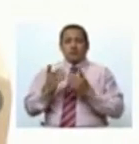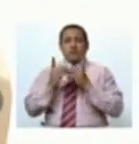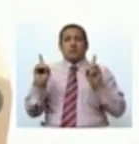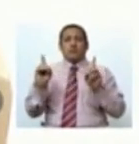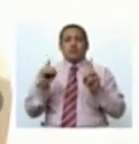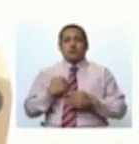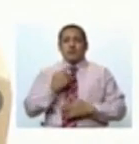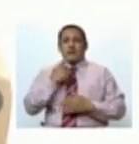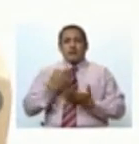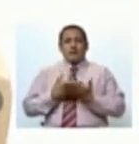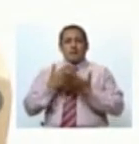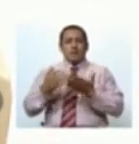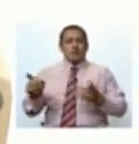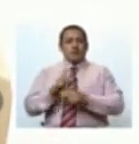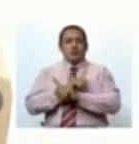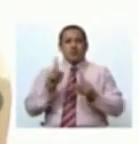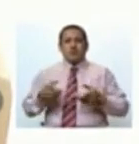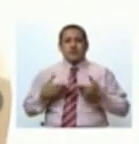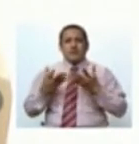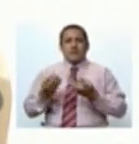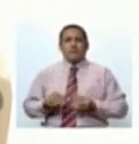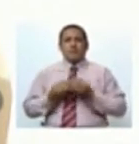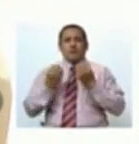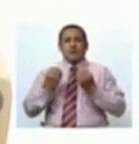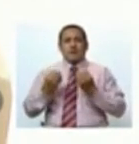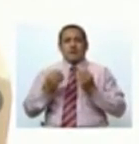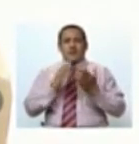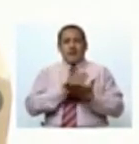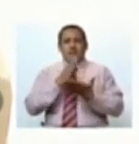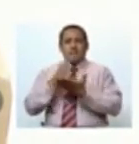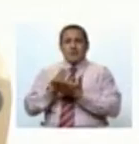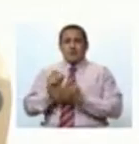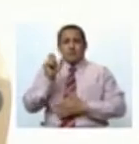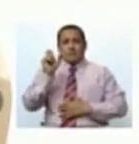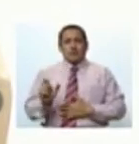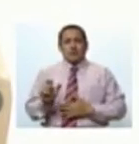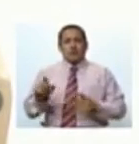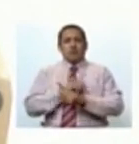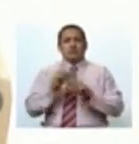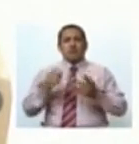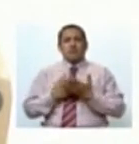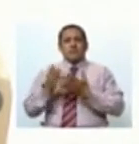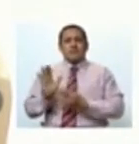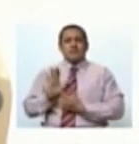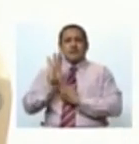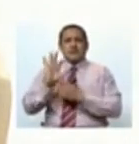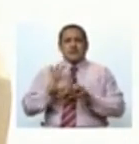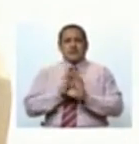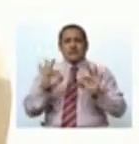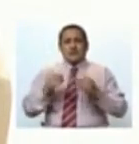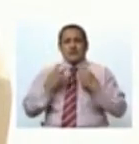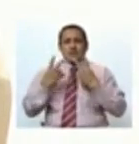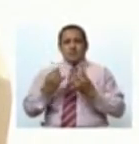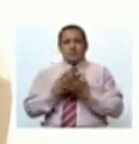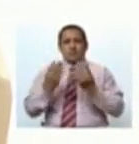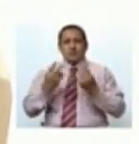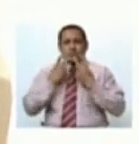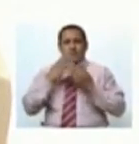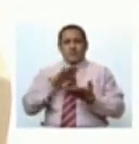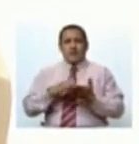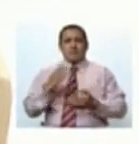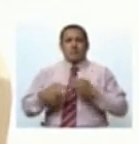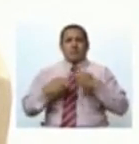divorcio ese elemento no se da porque una de las partes no se presenta y además se encuentra en rebeldía